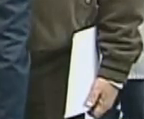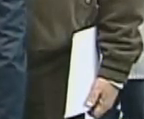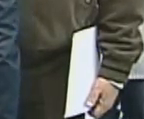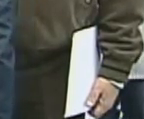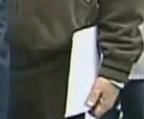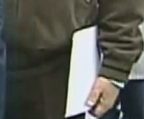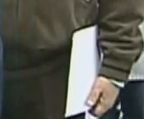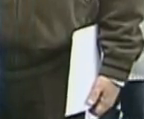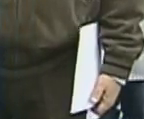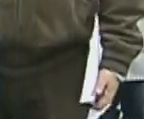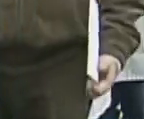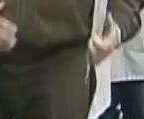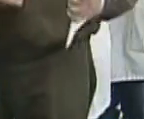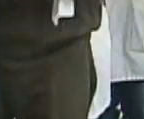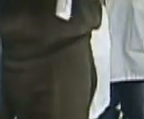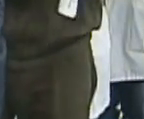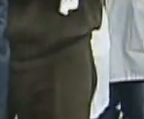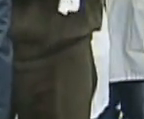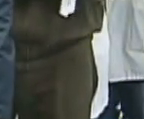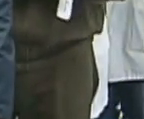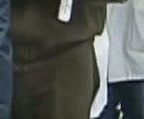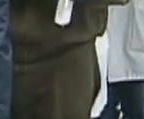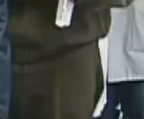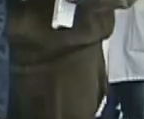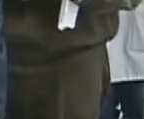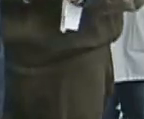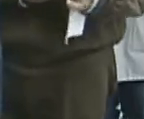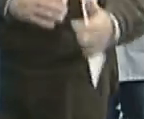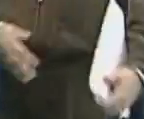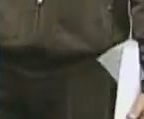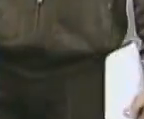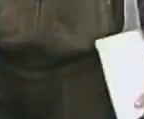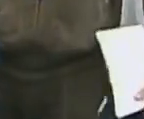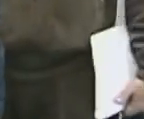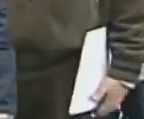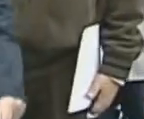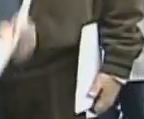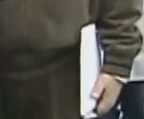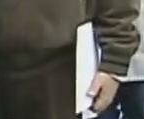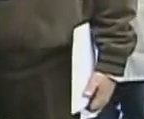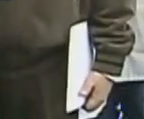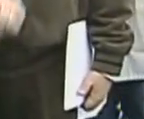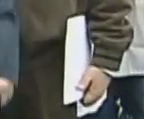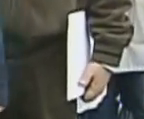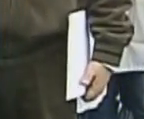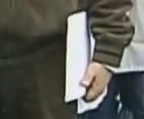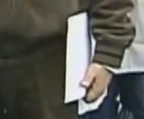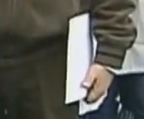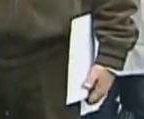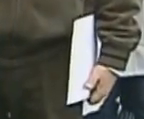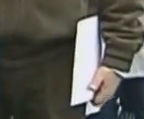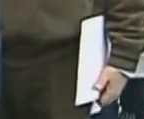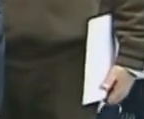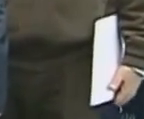con el esfuerzo que usted está haciendo para la entrega de estos quirófanos. Adelante,